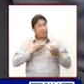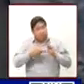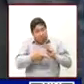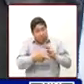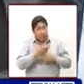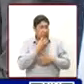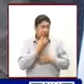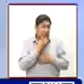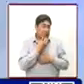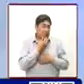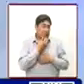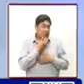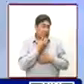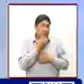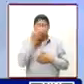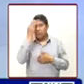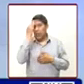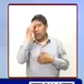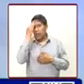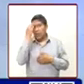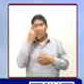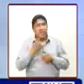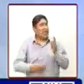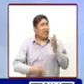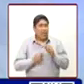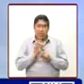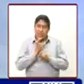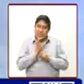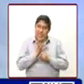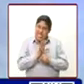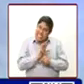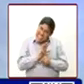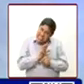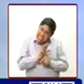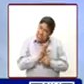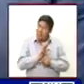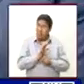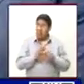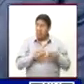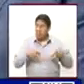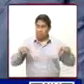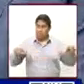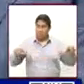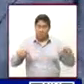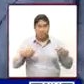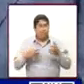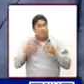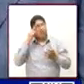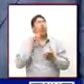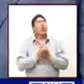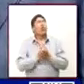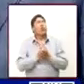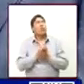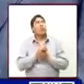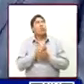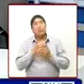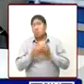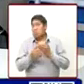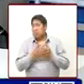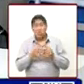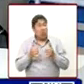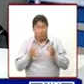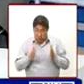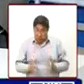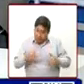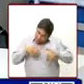del jugador, ¿no? En las, vaya a saber qué tipo de presiones tienen, además de ponerse en una cancha, ¿no? Sin lugar a dudas. Yo creo que cualquier jugador ingresa a un